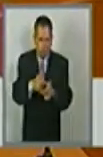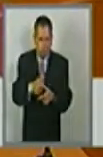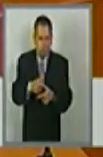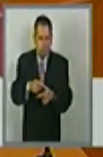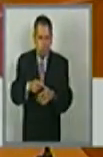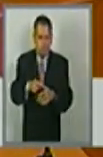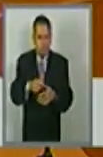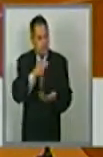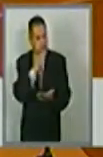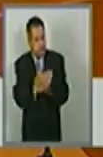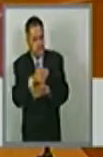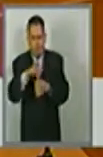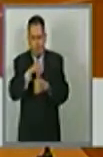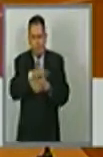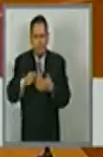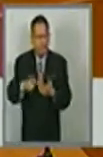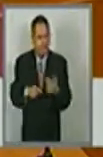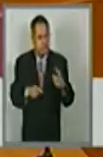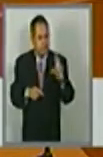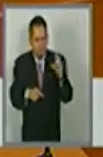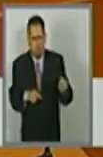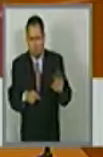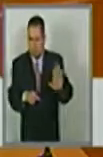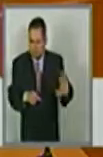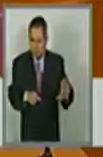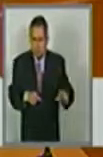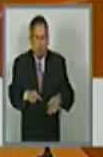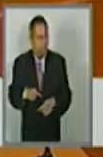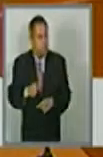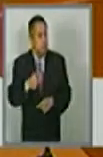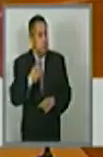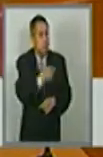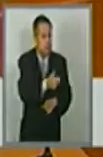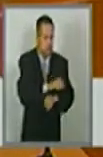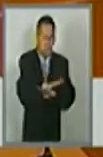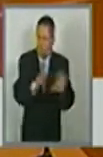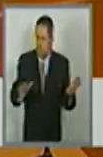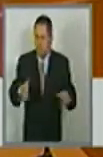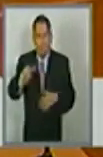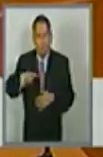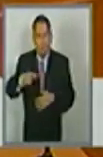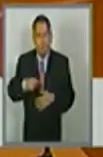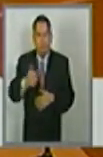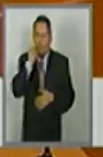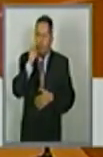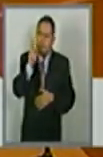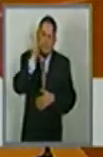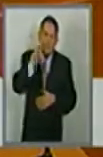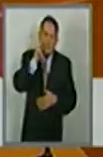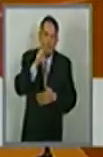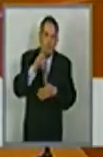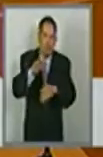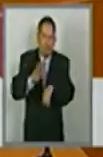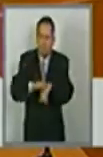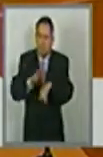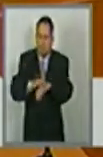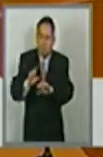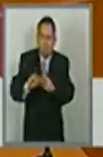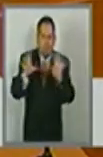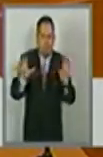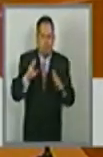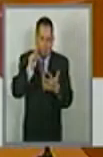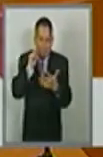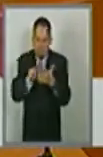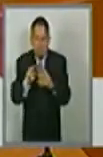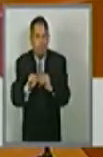van a parar un proceso electoral donde los ciudadanos están pidiendo rendición de cuentas y